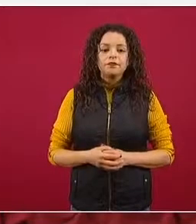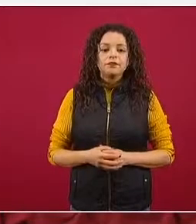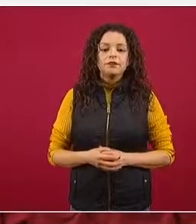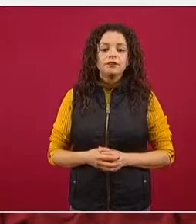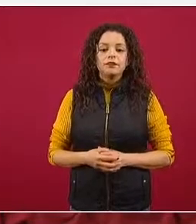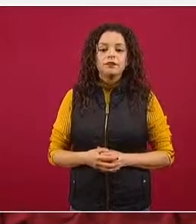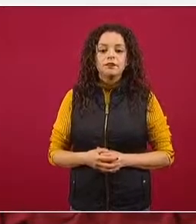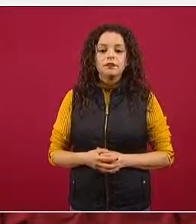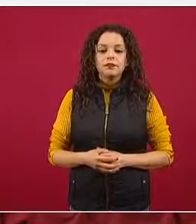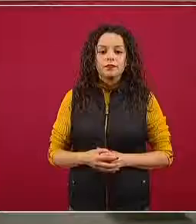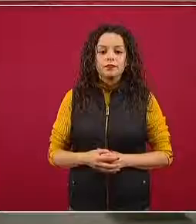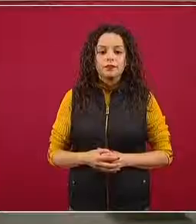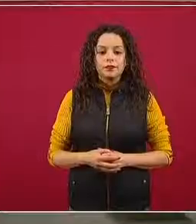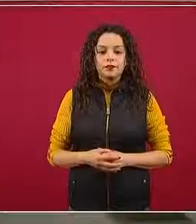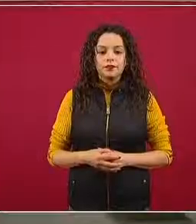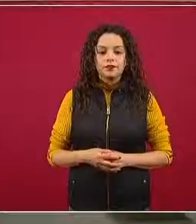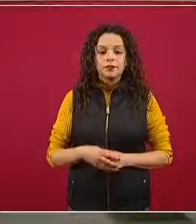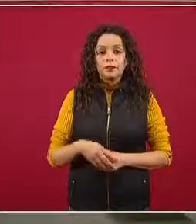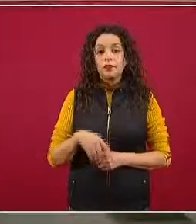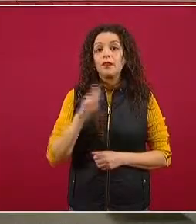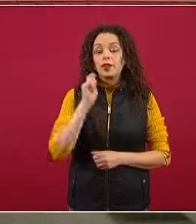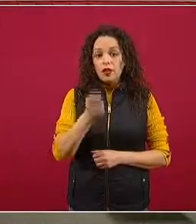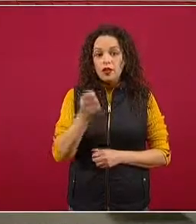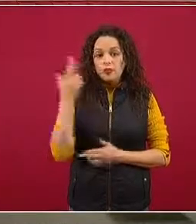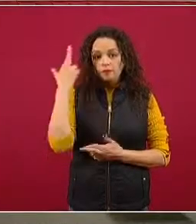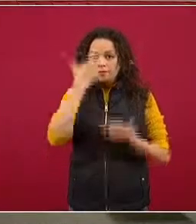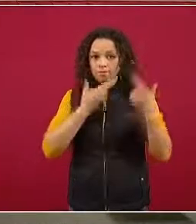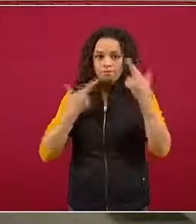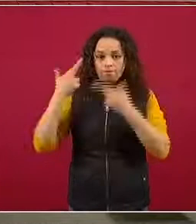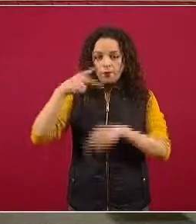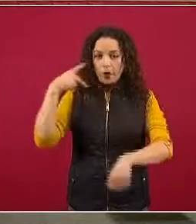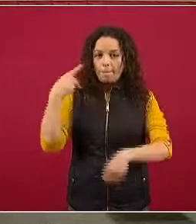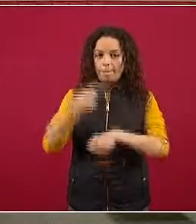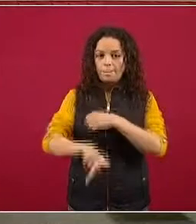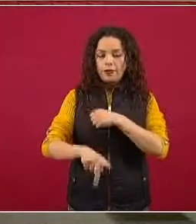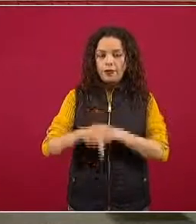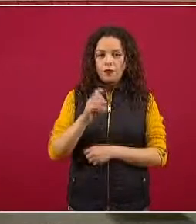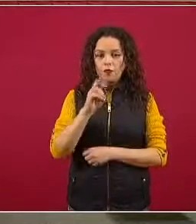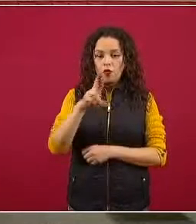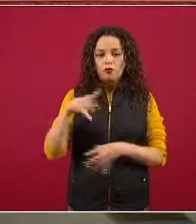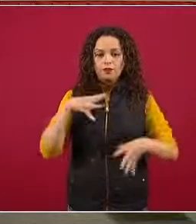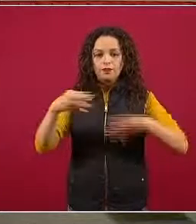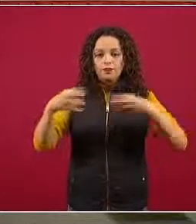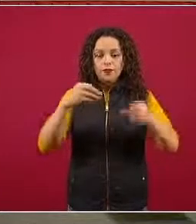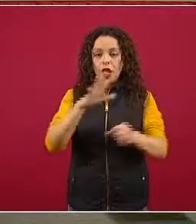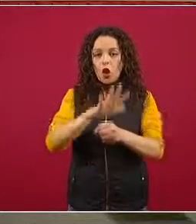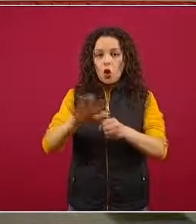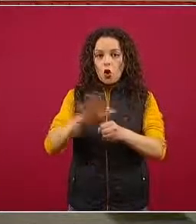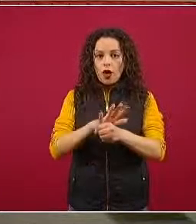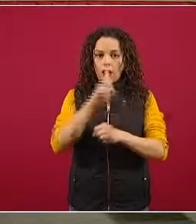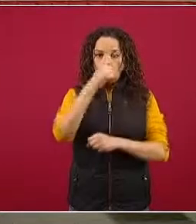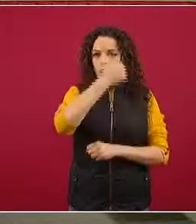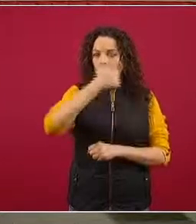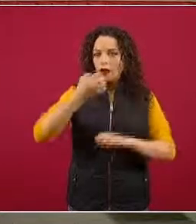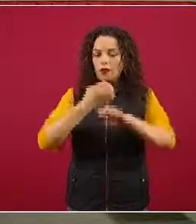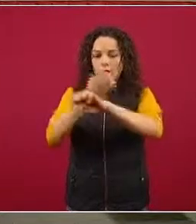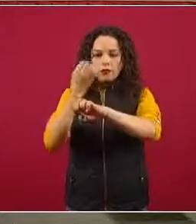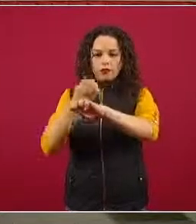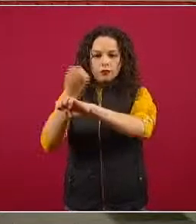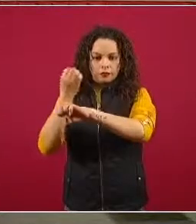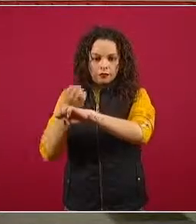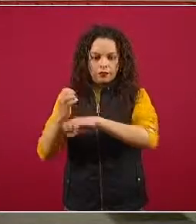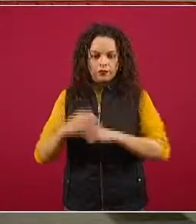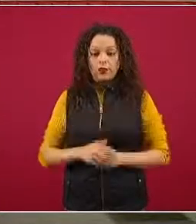el análisis de riesgo epidémico local en cada uno de los estados de nuestra República.